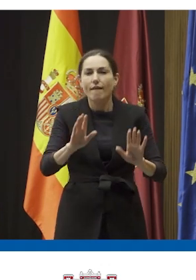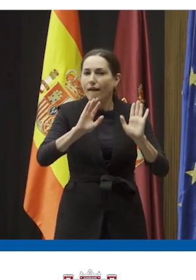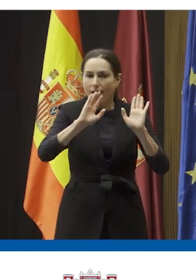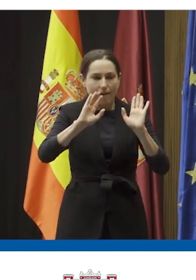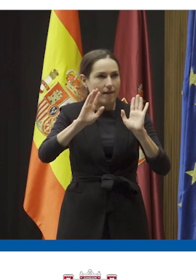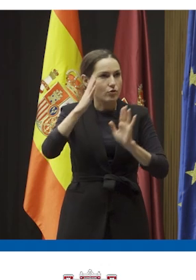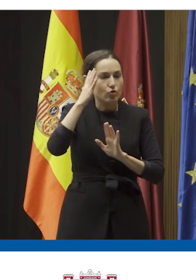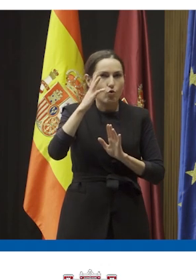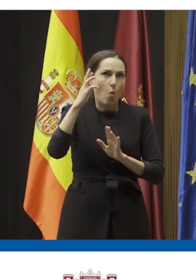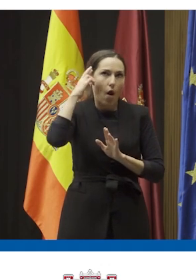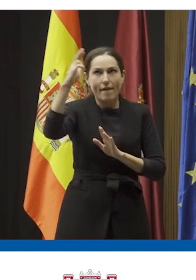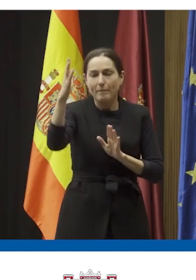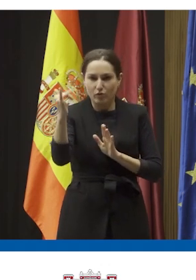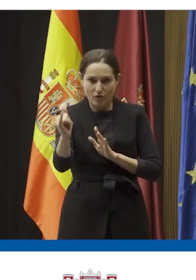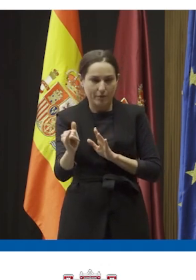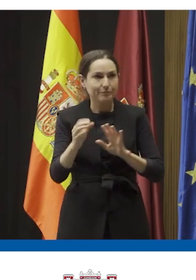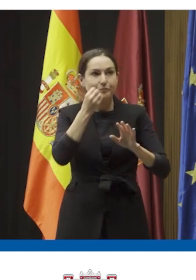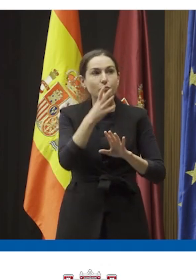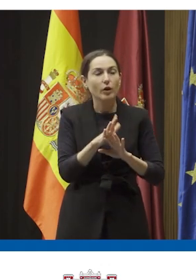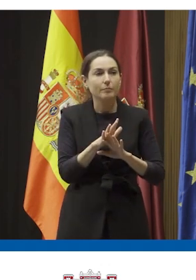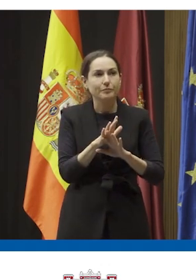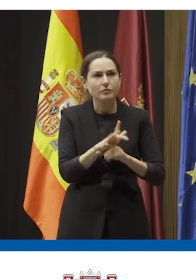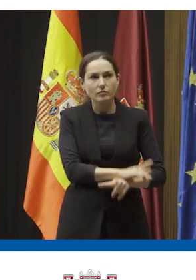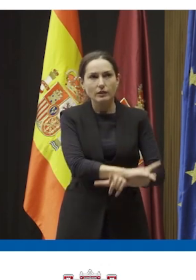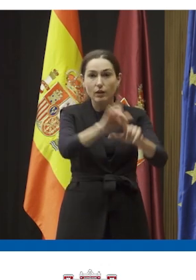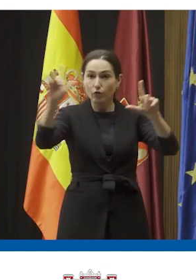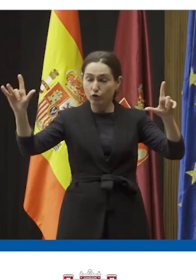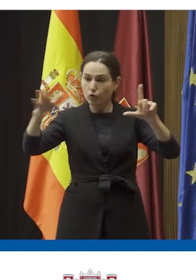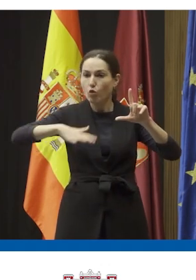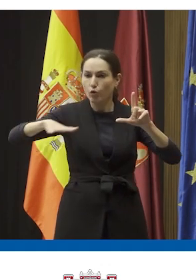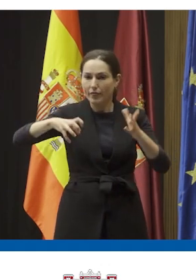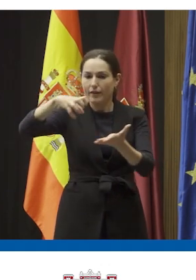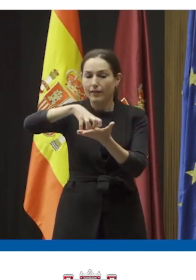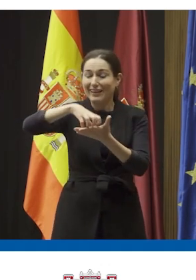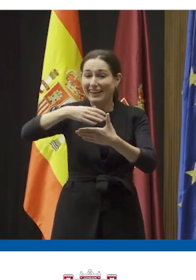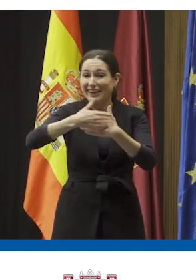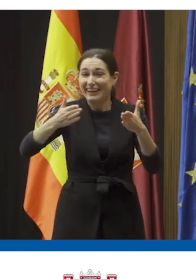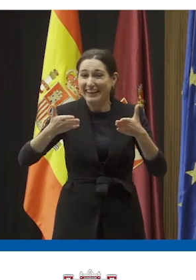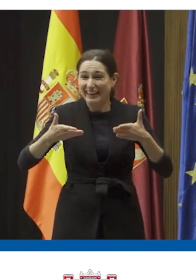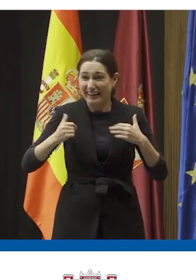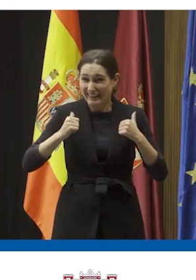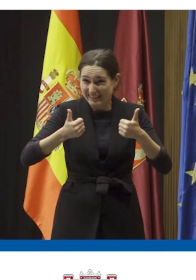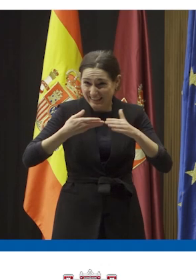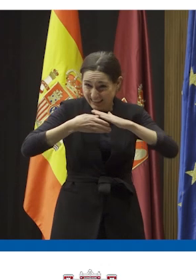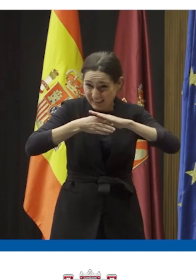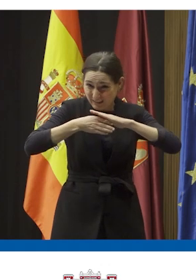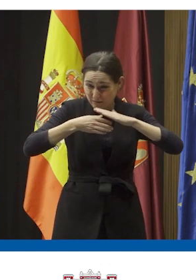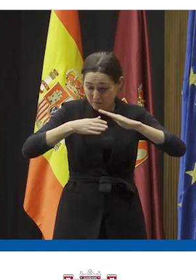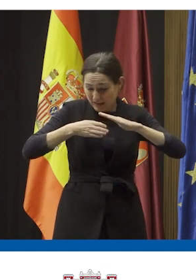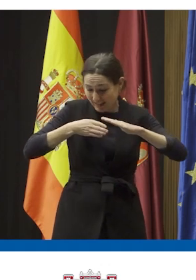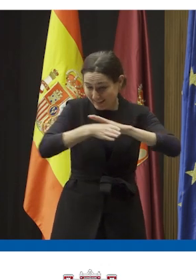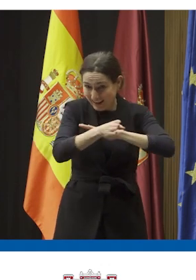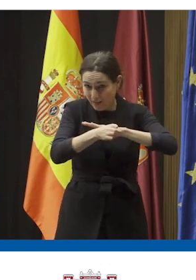quieren mucho a la historia. Bueno, esto corresponde al hall de la Facultad de Medicina de la Complutense en Madrid, donde está este